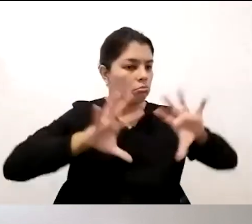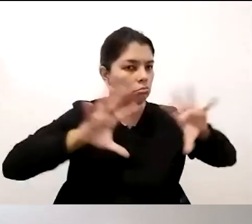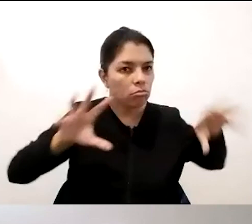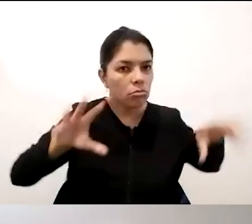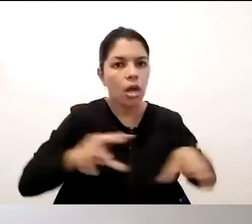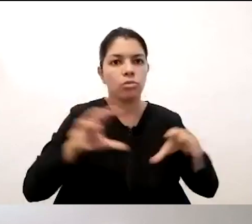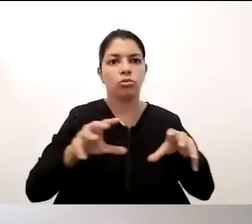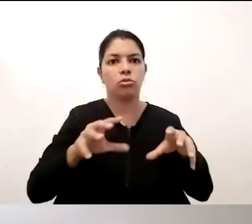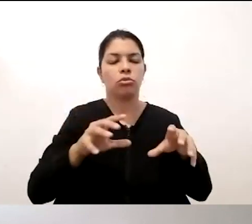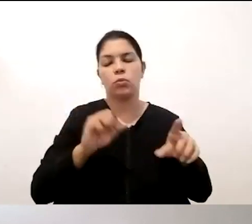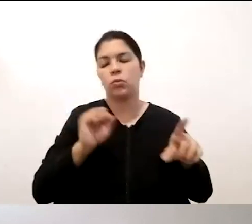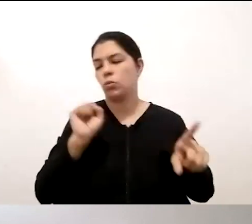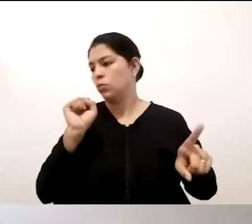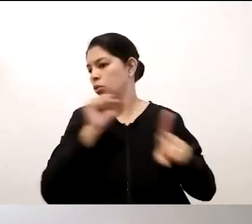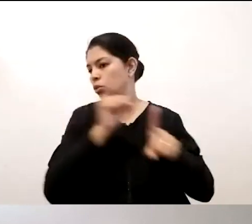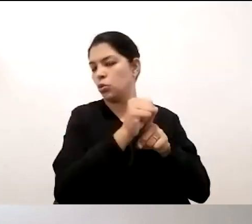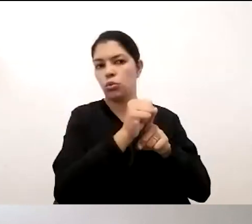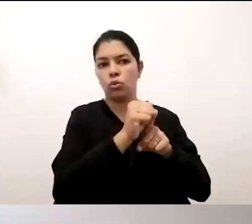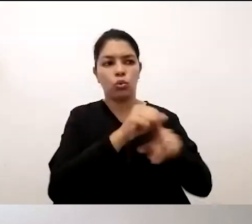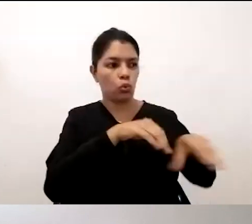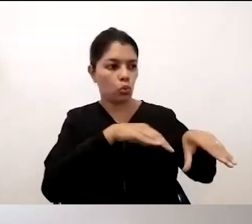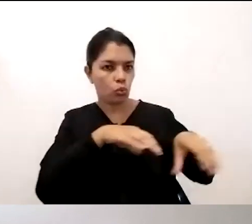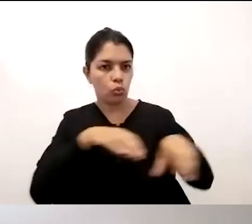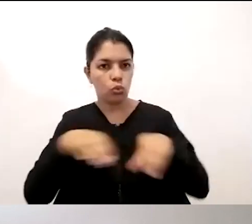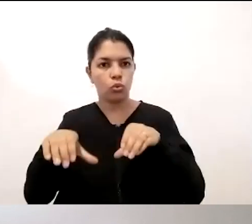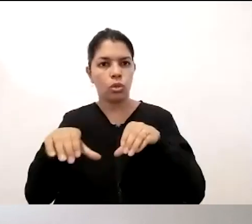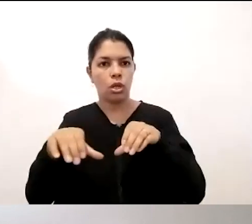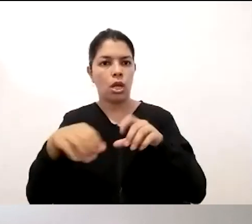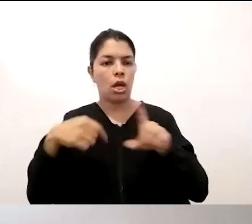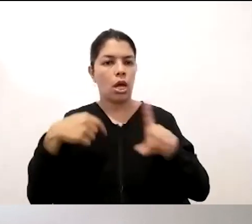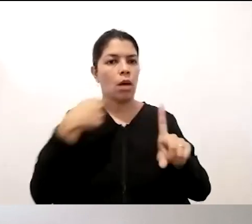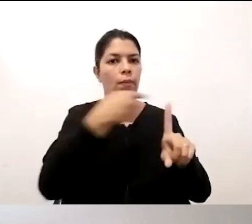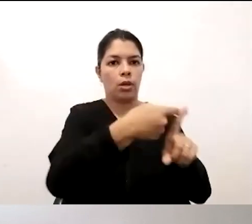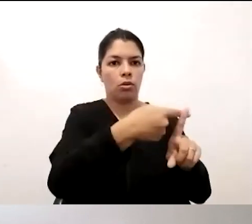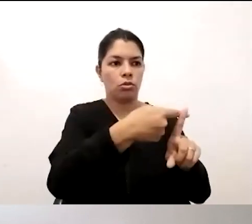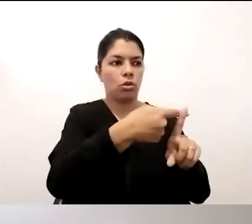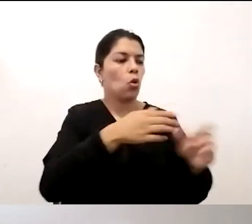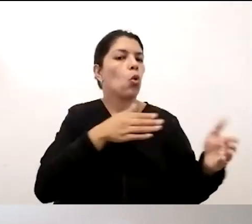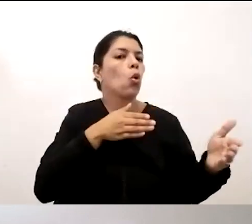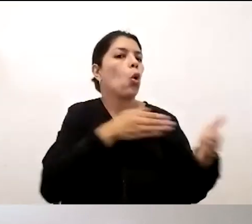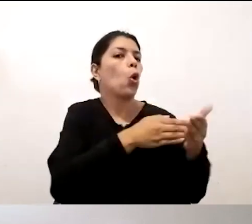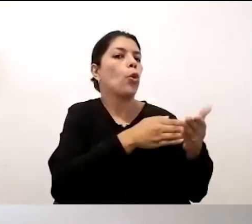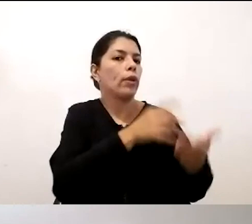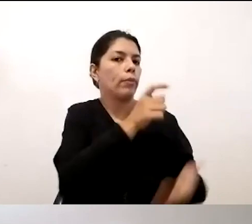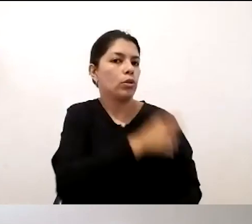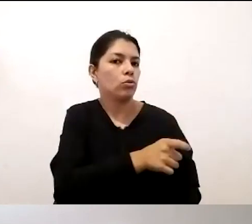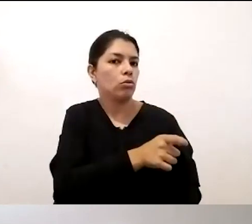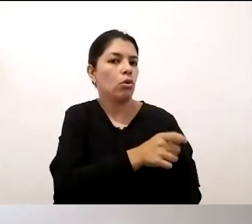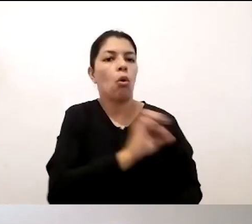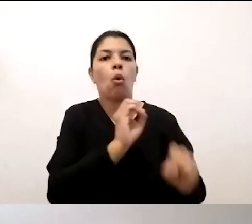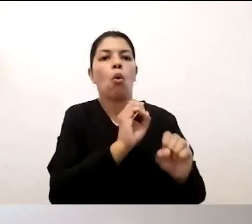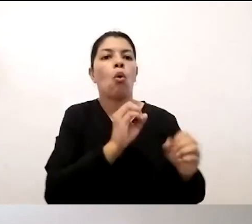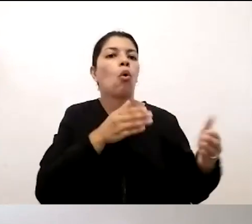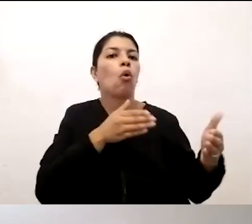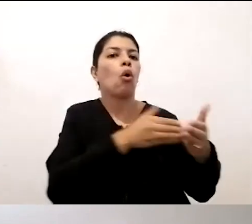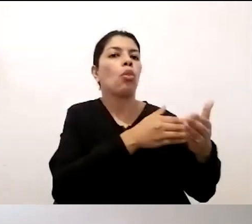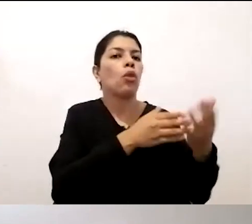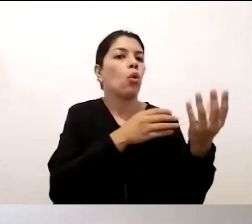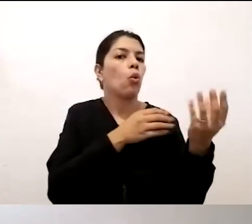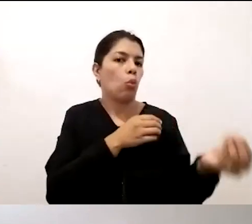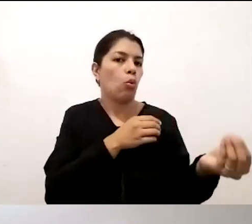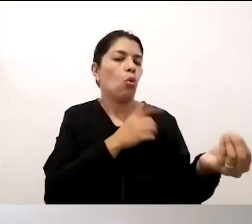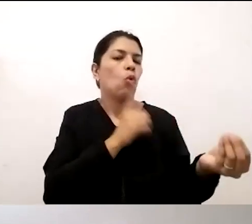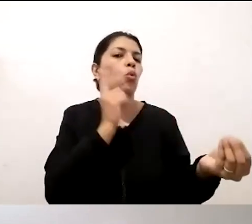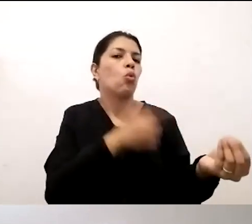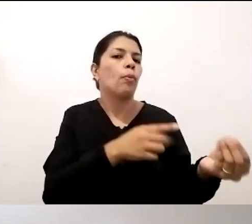conducta, amenaza en contra de una persona o grupo de personas debido a su género. También recuerden que cuando una mujer